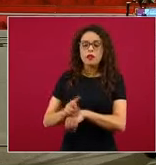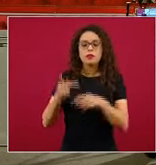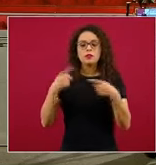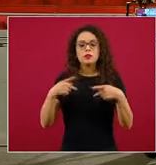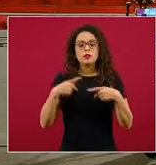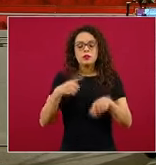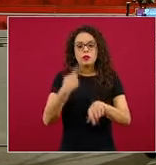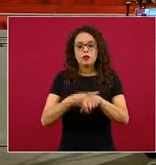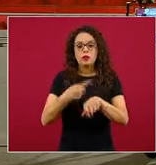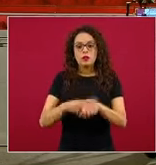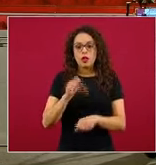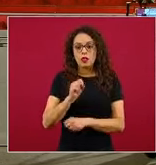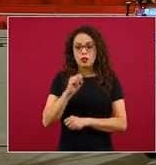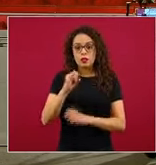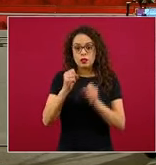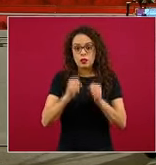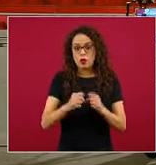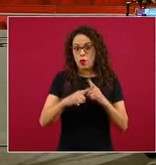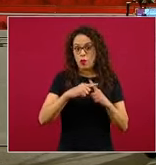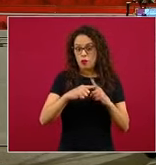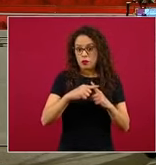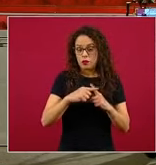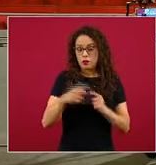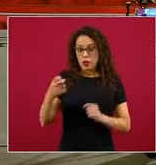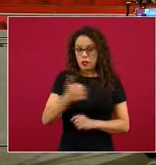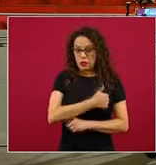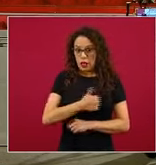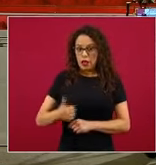positivos de nuestra demarcación. Atendíamos